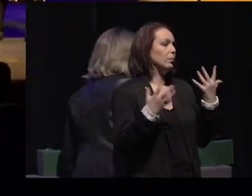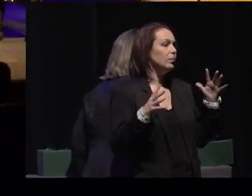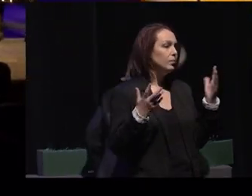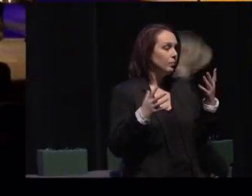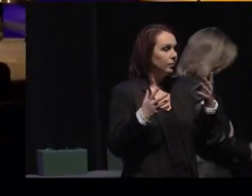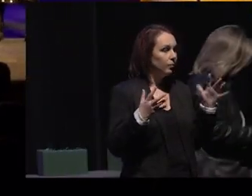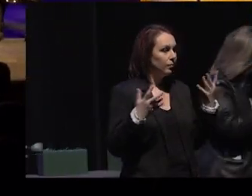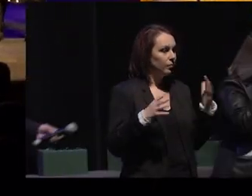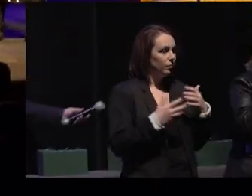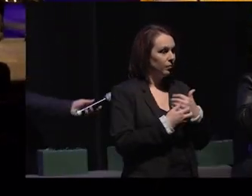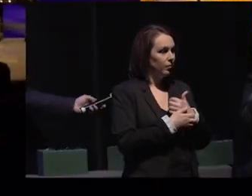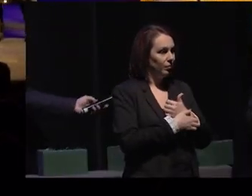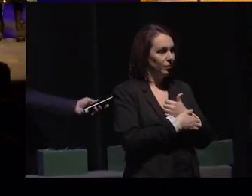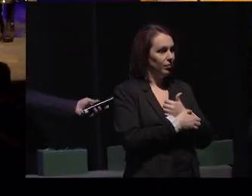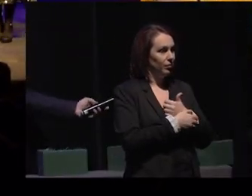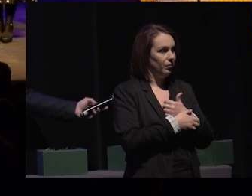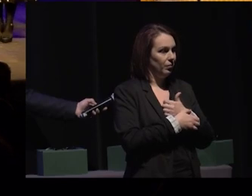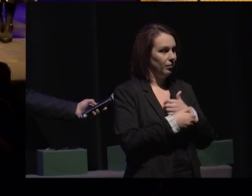trampucheros.